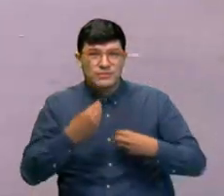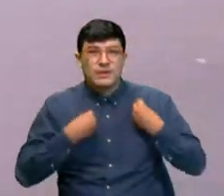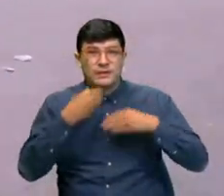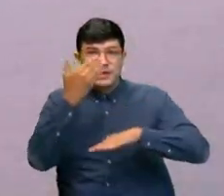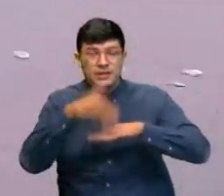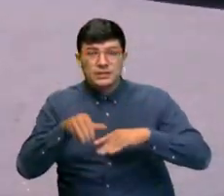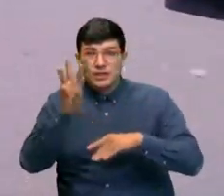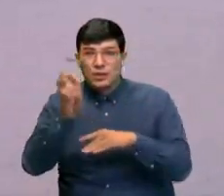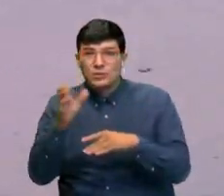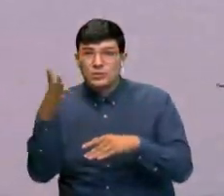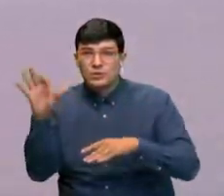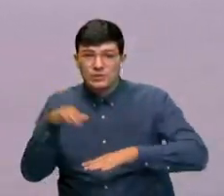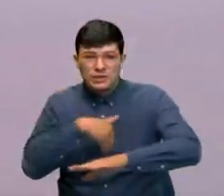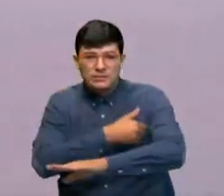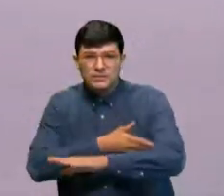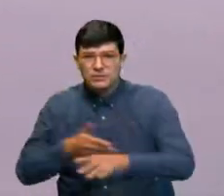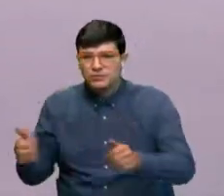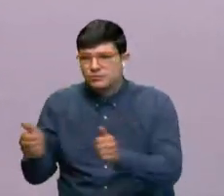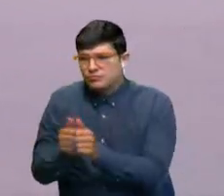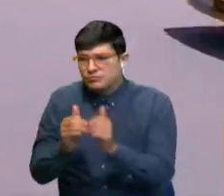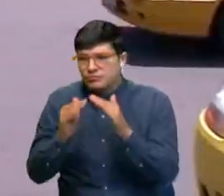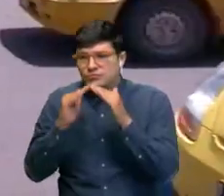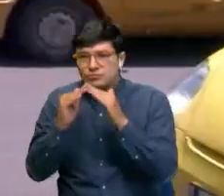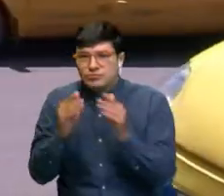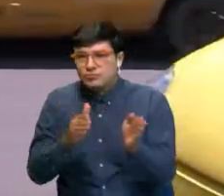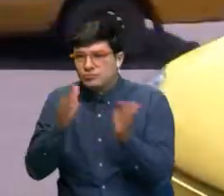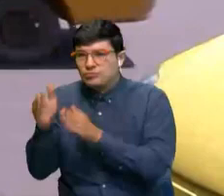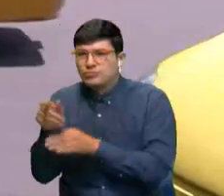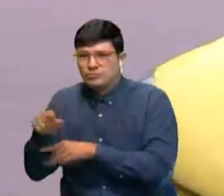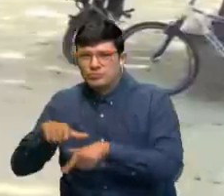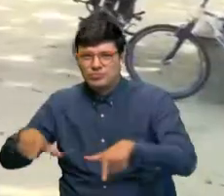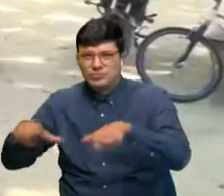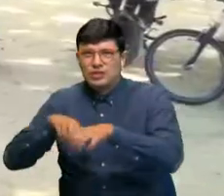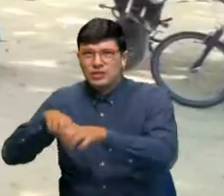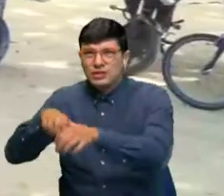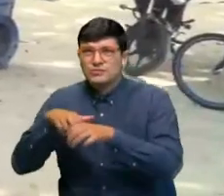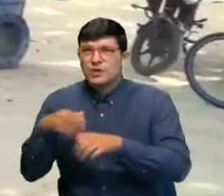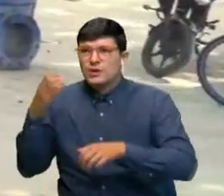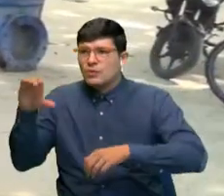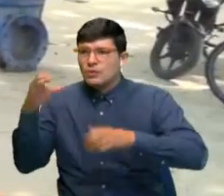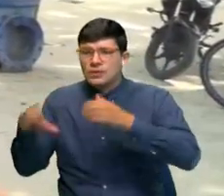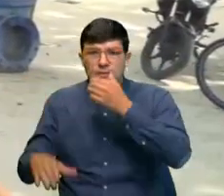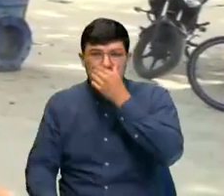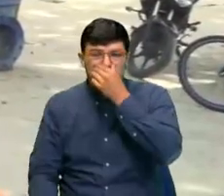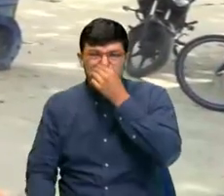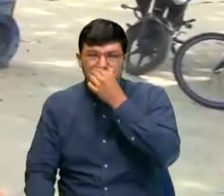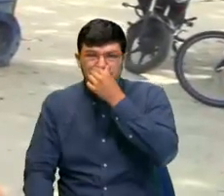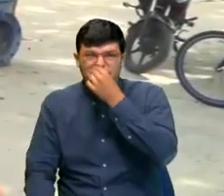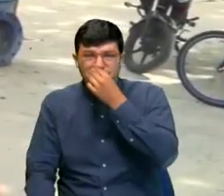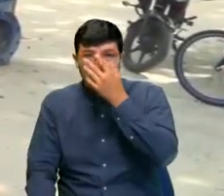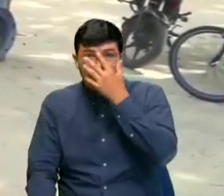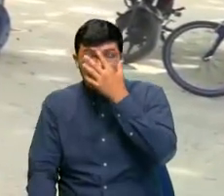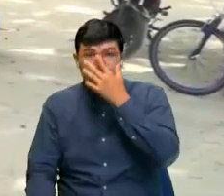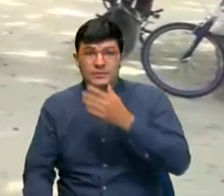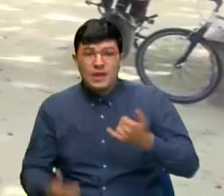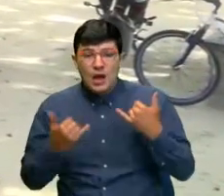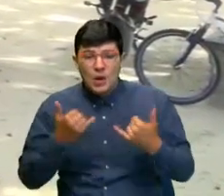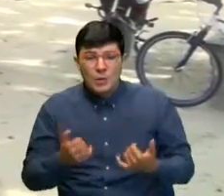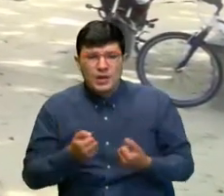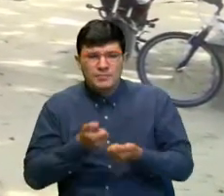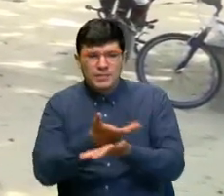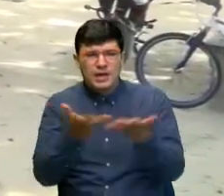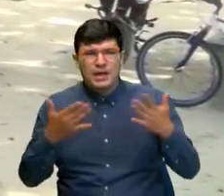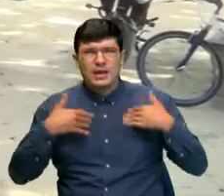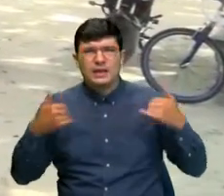pesos y estará ubicado justo al lado de la terminal de transportes de cúcuta vamos a darle una alegría a todas estas personas que